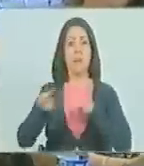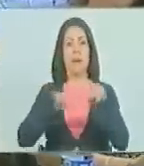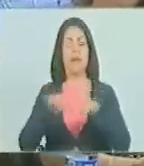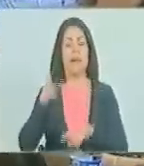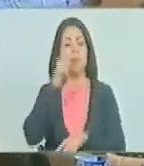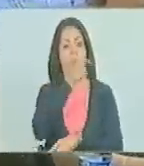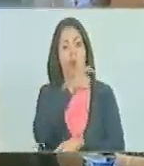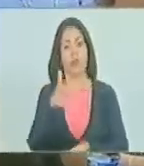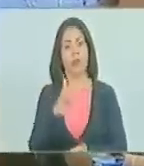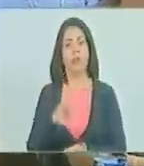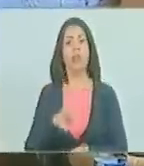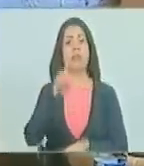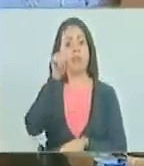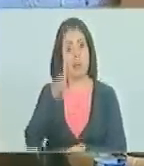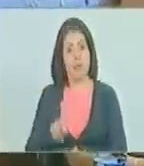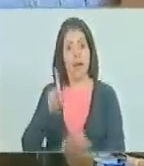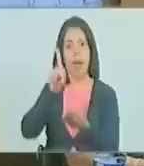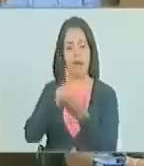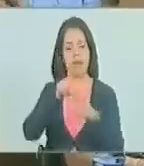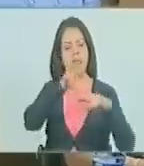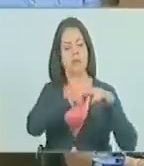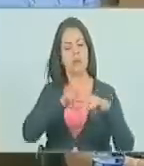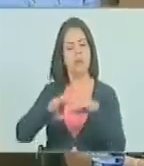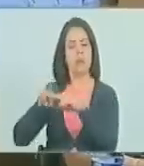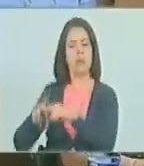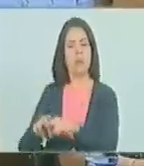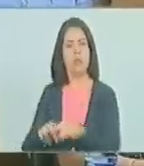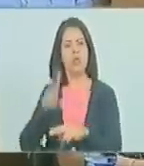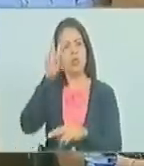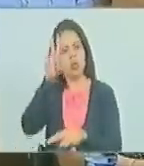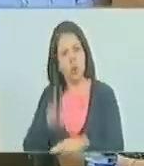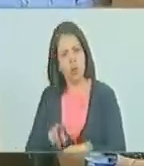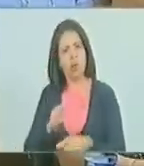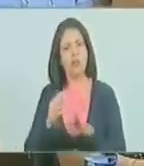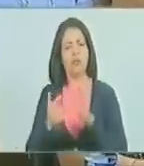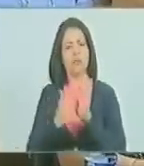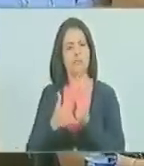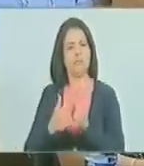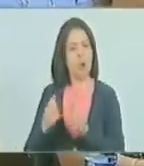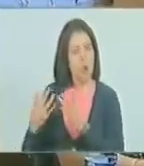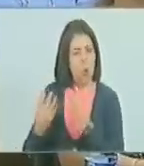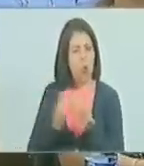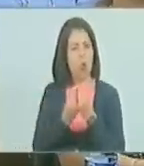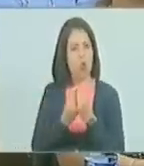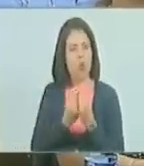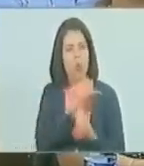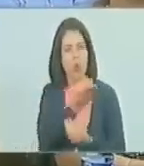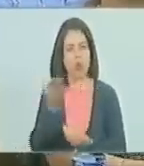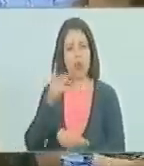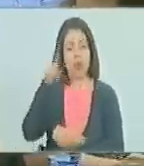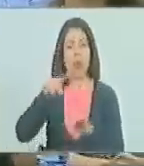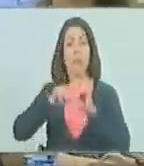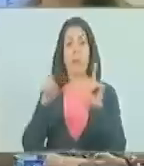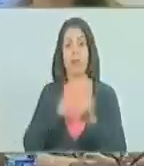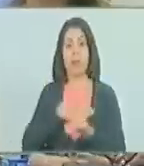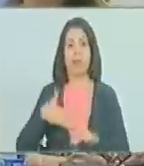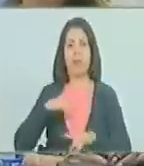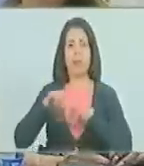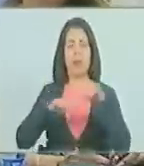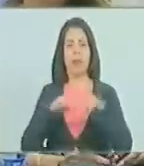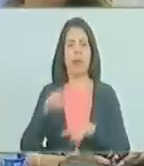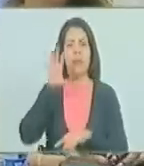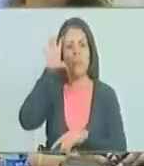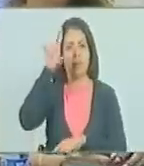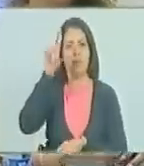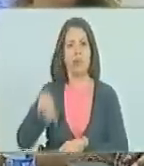del pueblo y quienes estamos acá sentados a diario dando la pelea con ustedes también, pero que pretendemos gobernar al